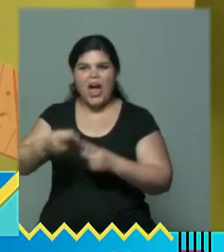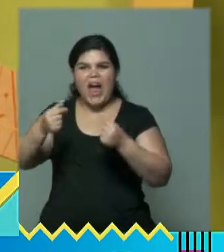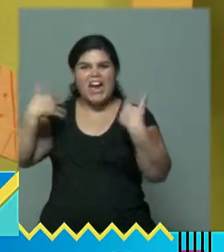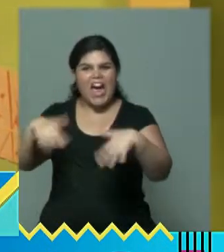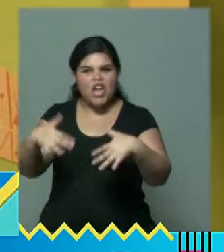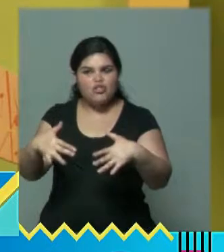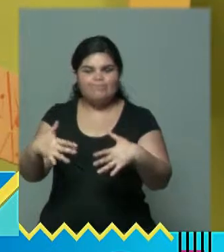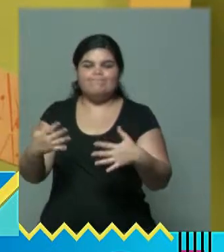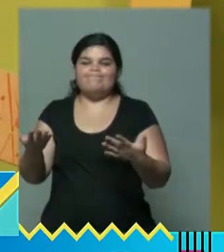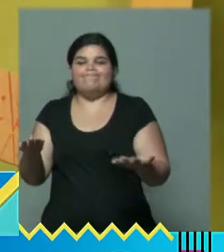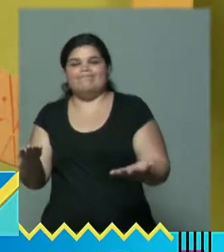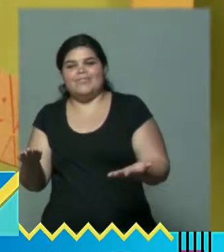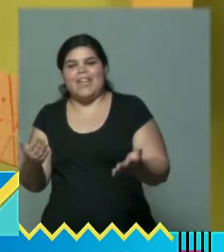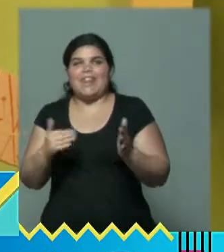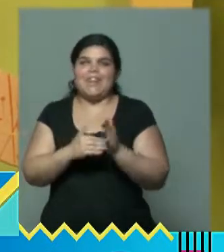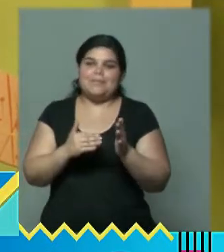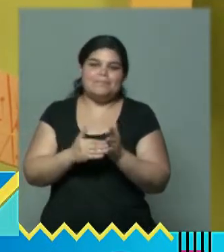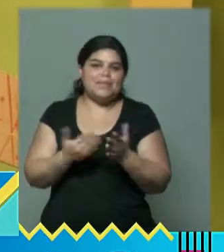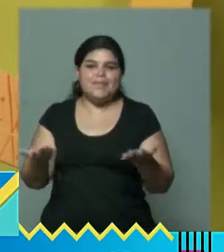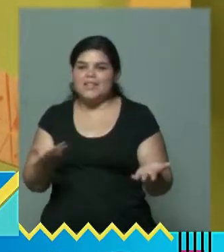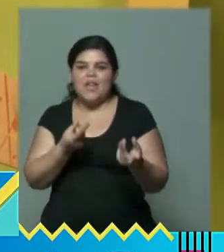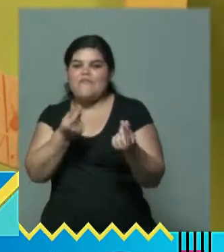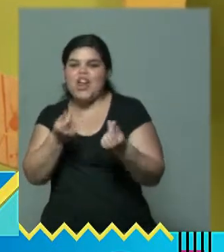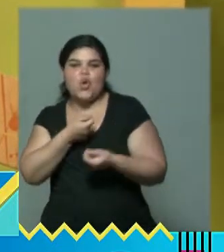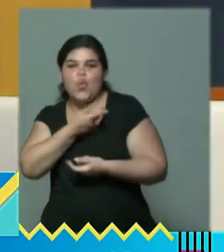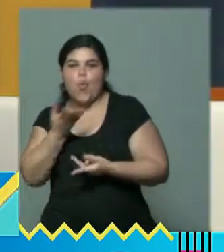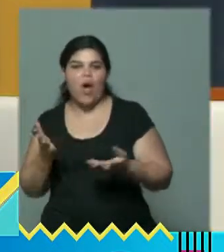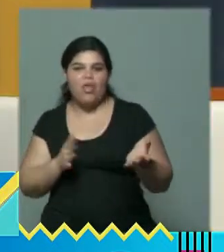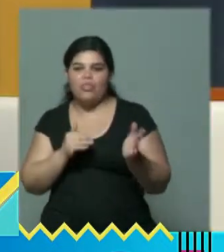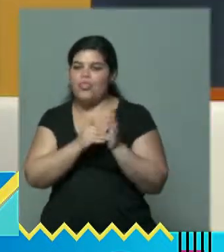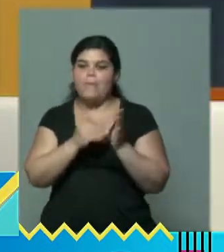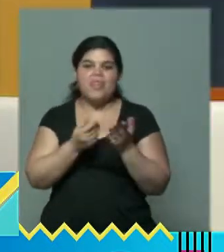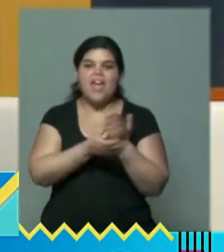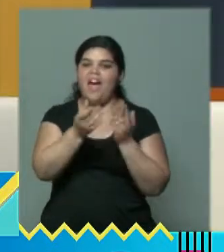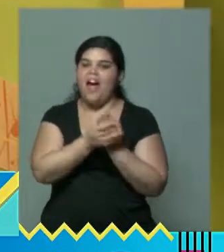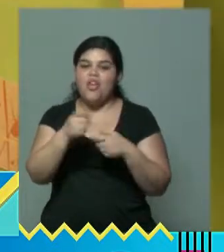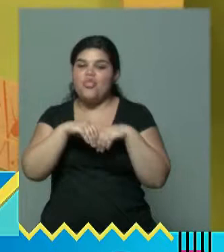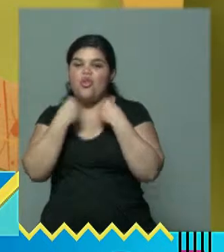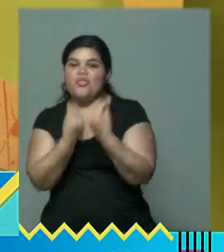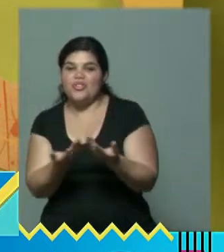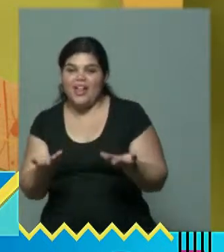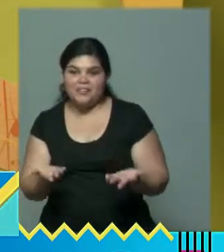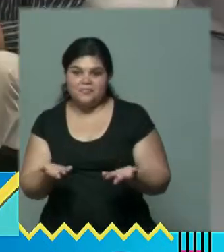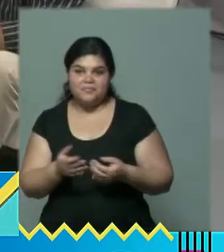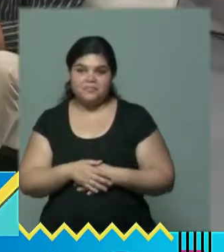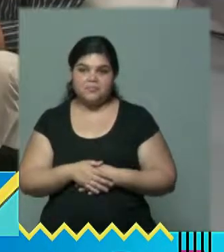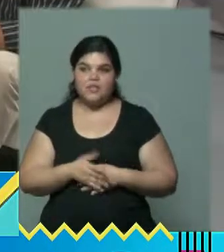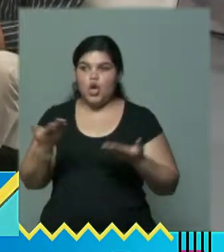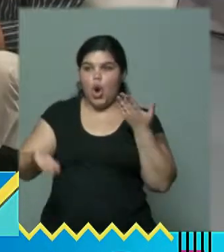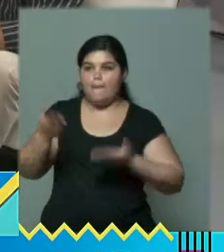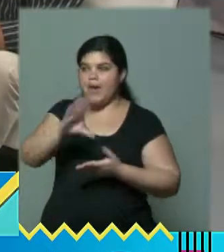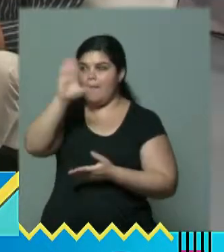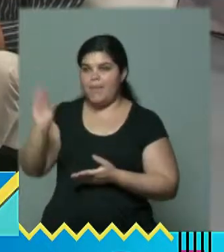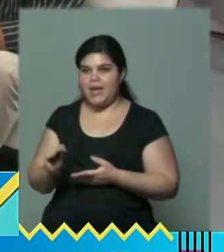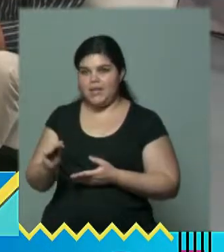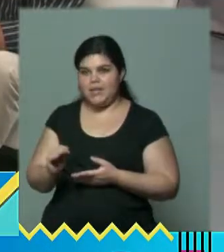empieza la relatividad del valor de los diferentes consumos. Bueno, a ver, si comparamos eso con lo que cuesta en otros países, en los países